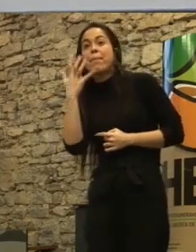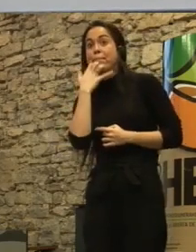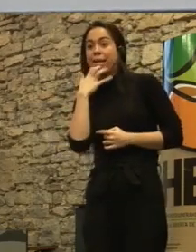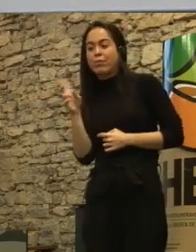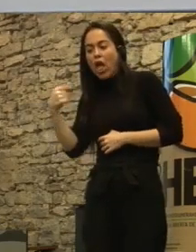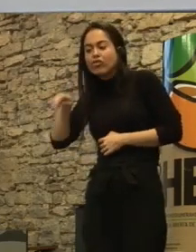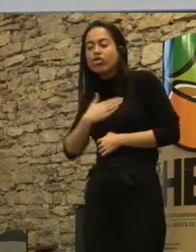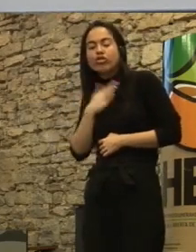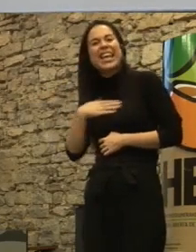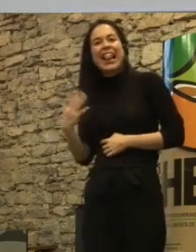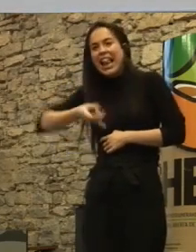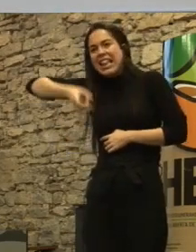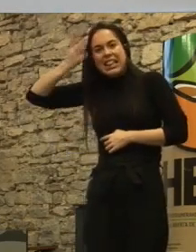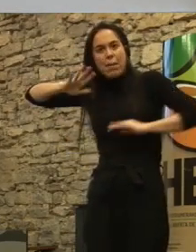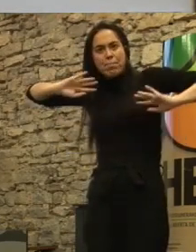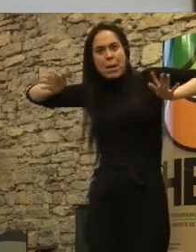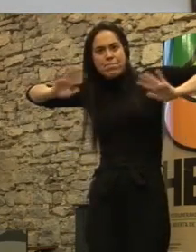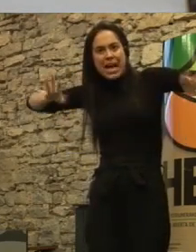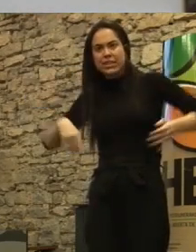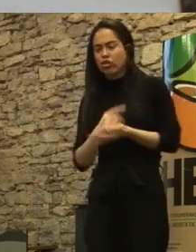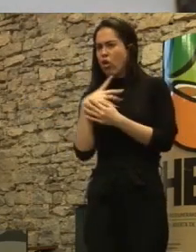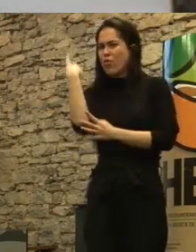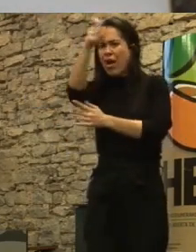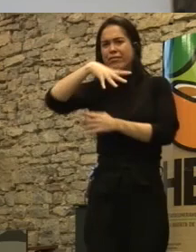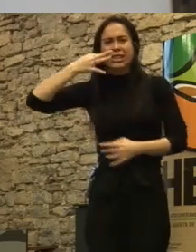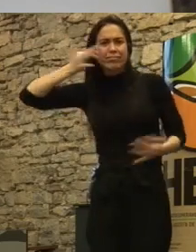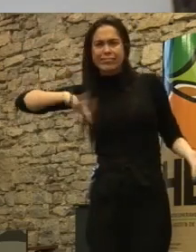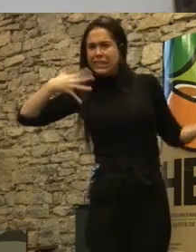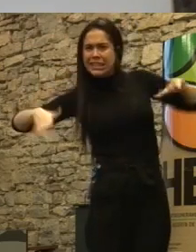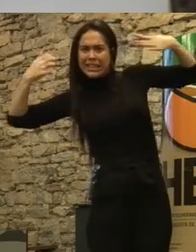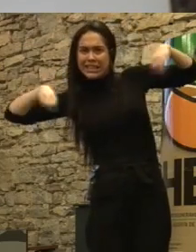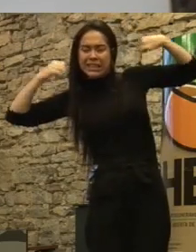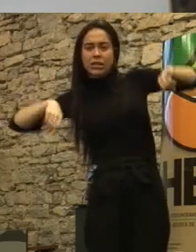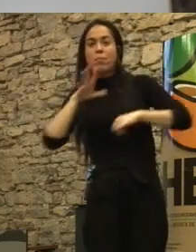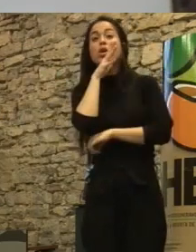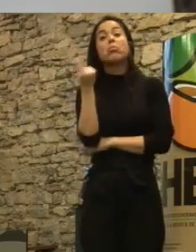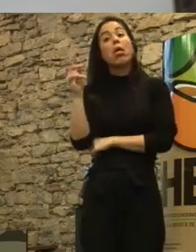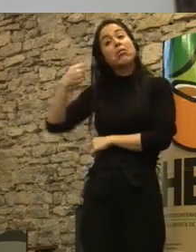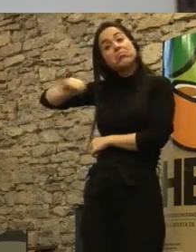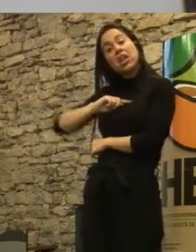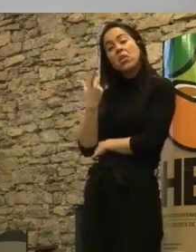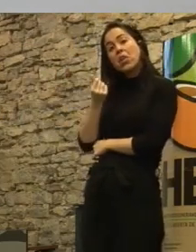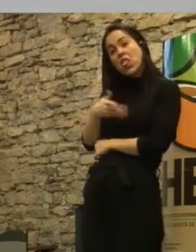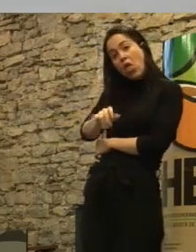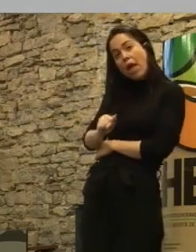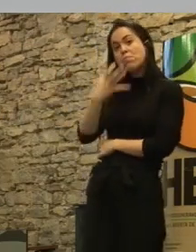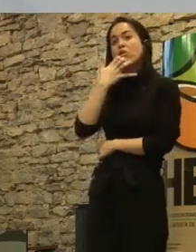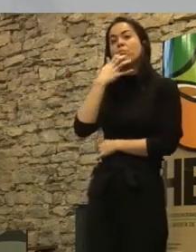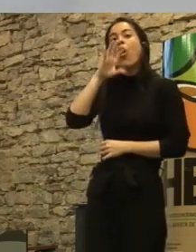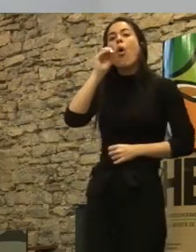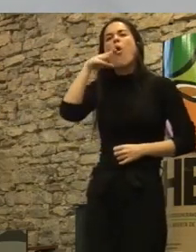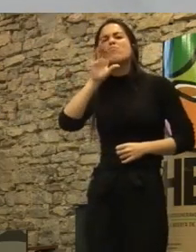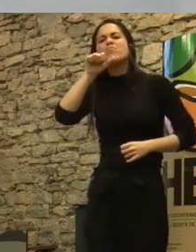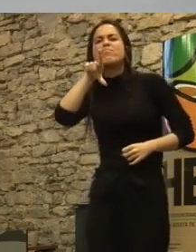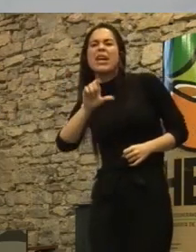incubadora de Barcelona, busca innovaciones sociales en ciernes, porque tiene financiadores como Open Value, que solo